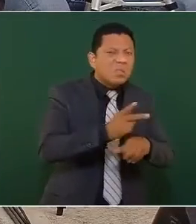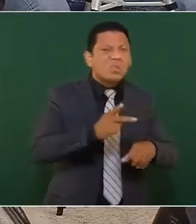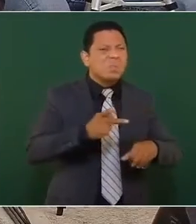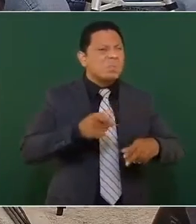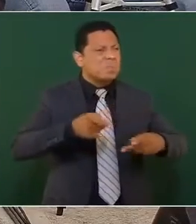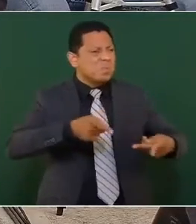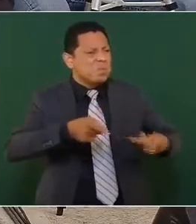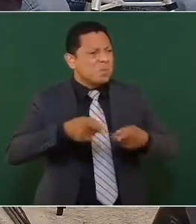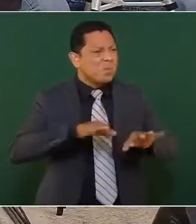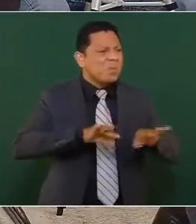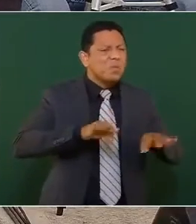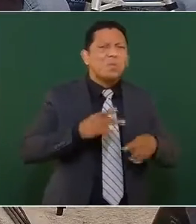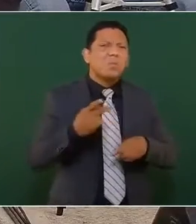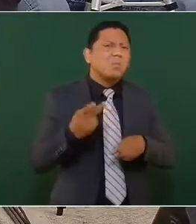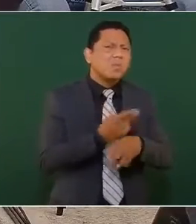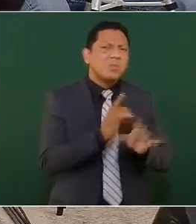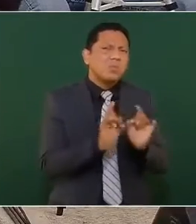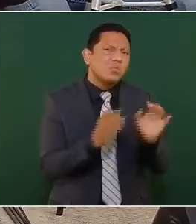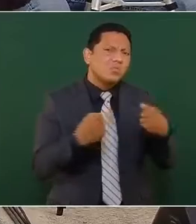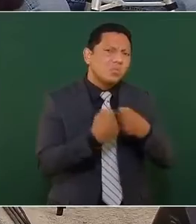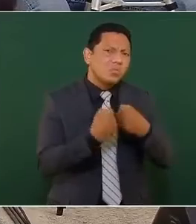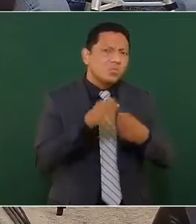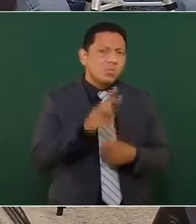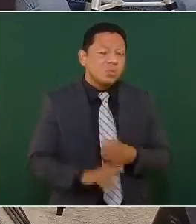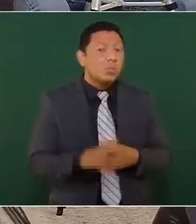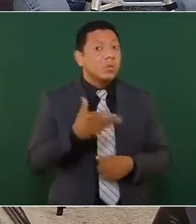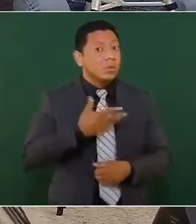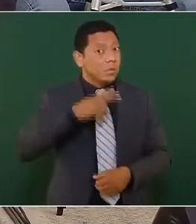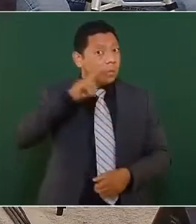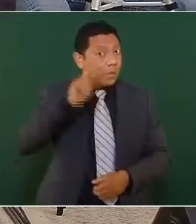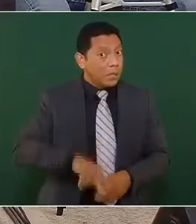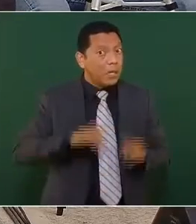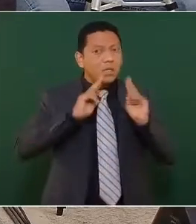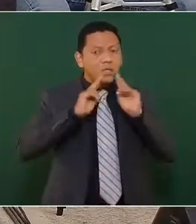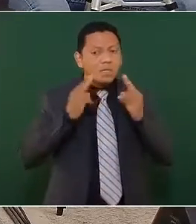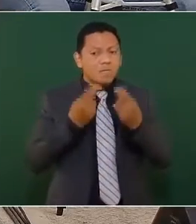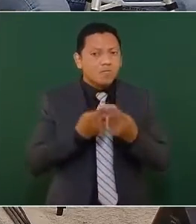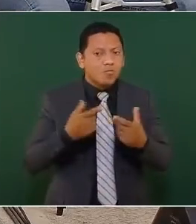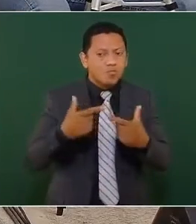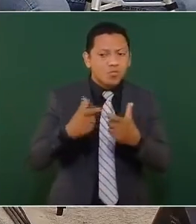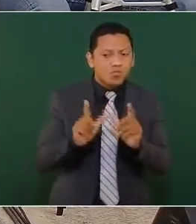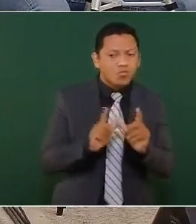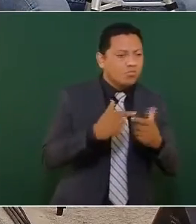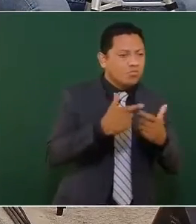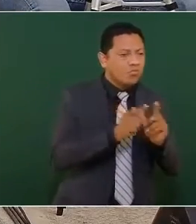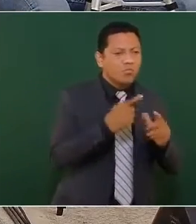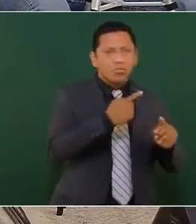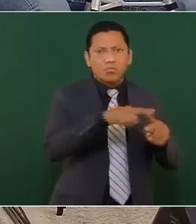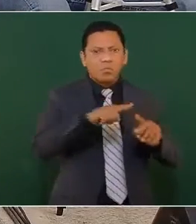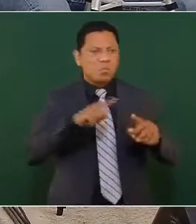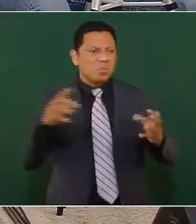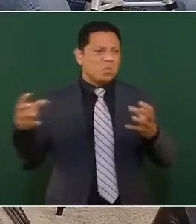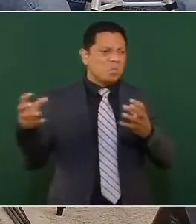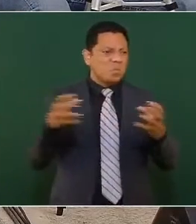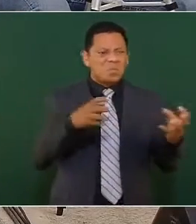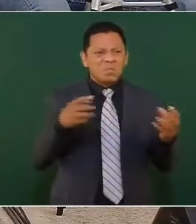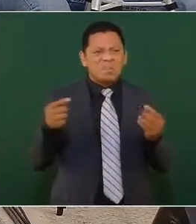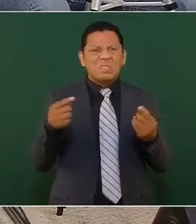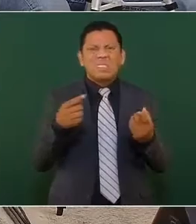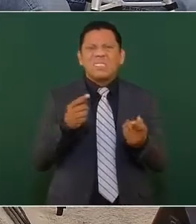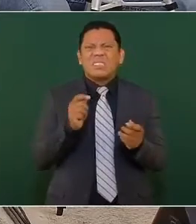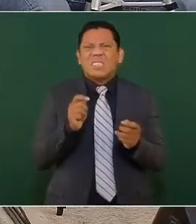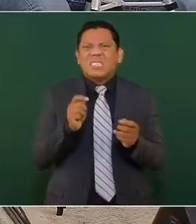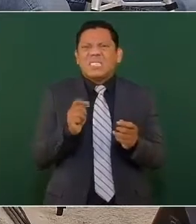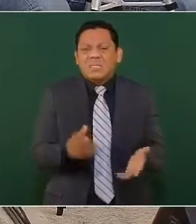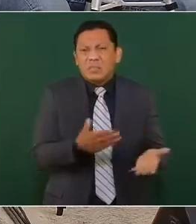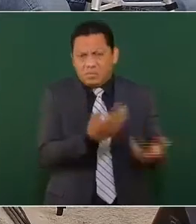de qué está pasando en la frontera sur mexicana, hay cárteles que realmente se están queriendo pelear la plaza o el territorio. Me gustaría que me correspondiera eso.